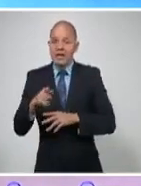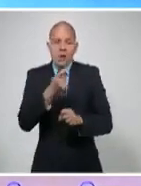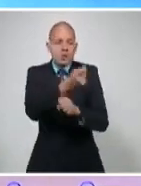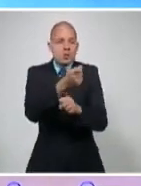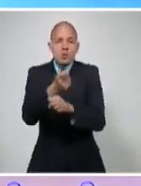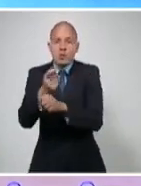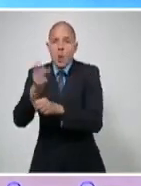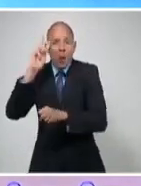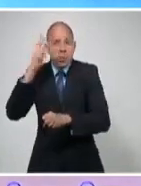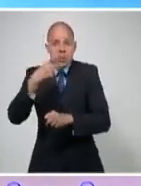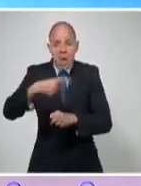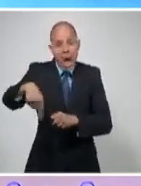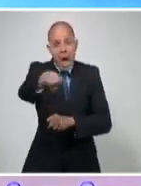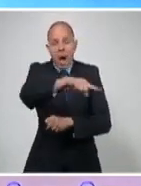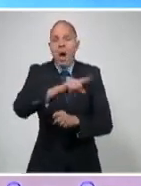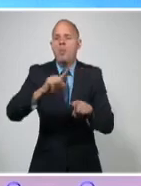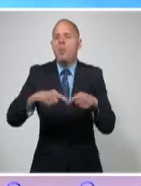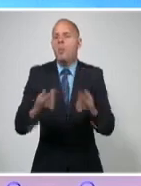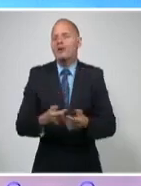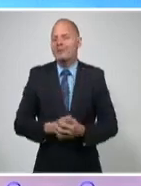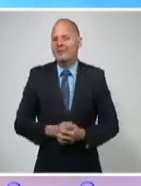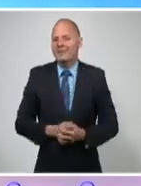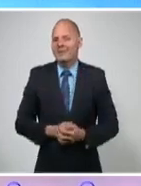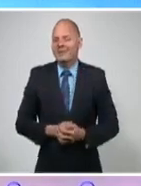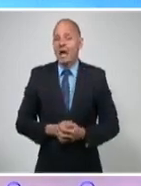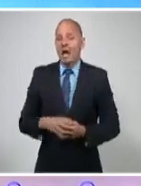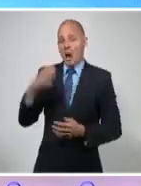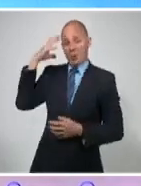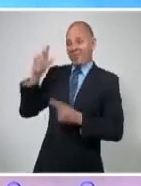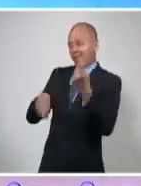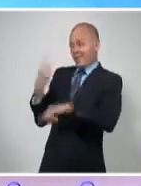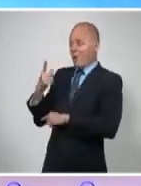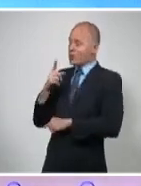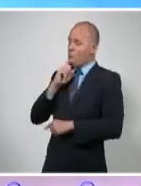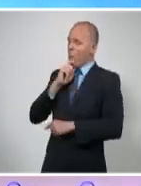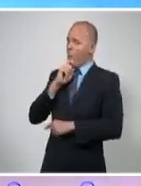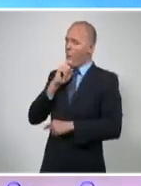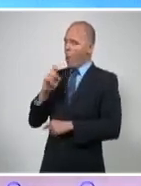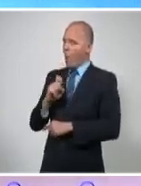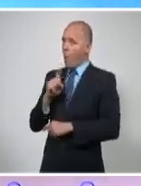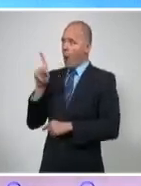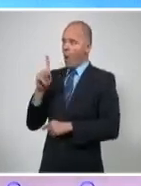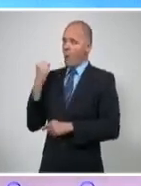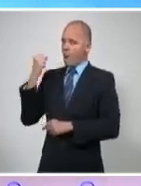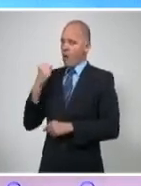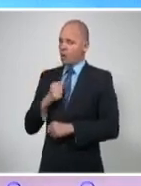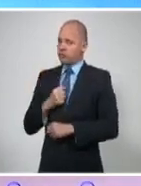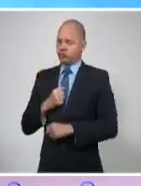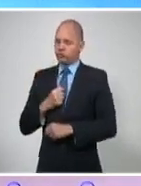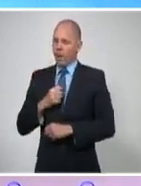esto, los pueblos, los enemigos de sus gobernantes, convirtiendo entonces al hombre